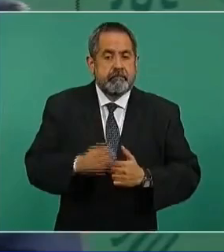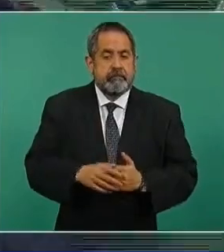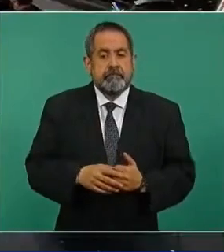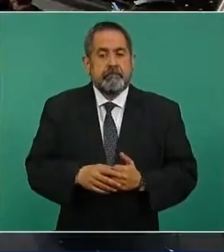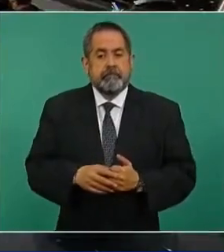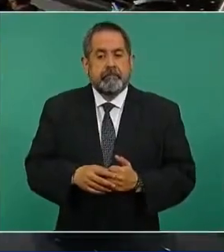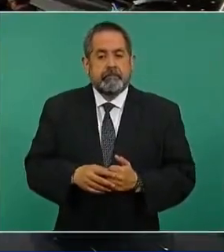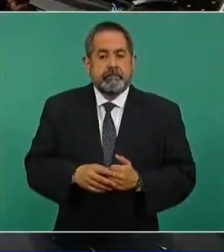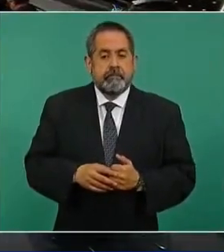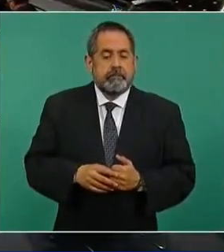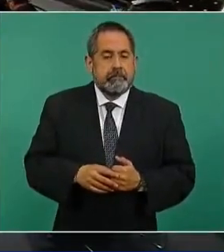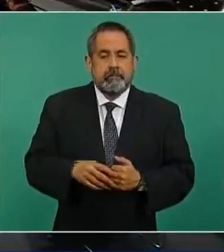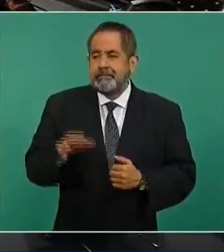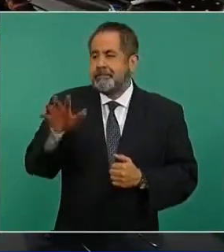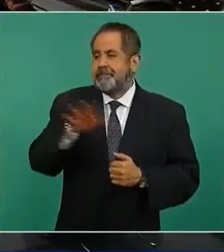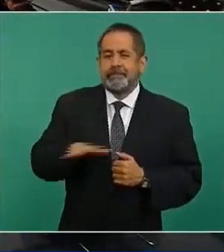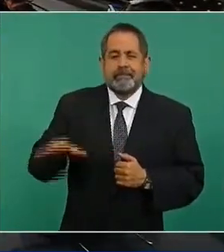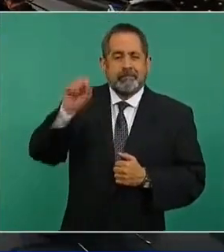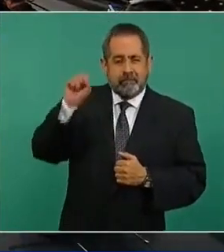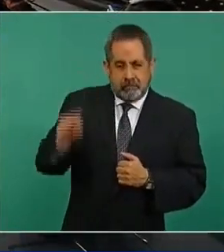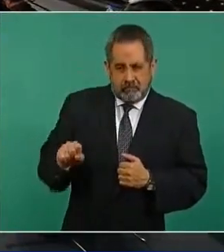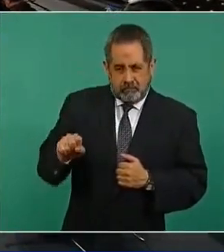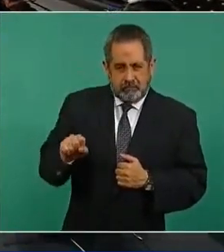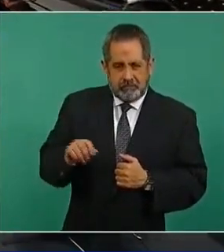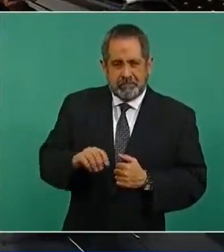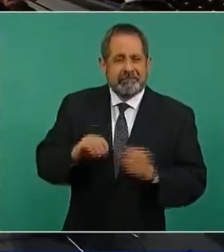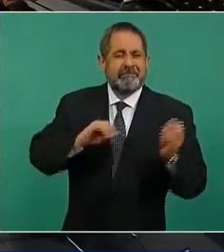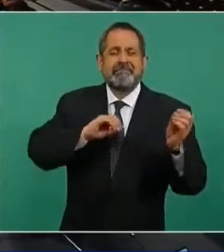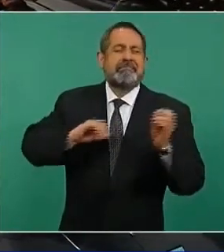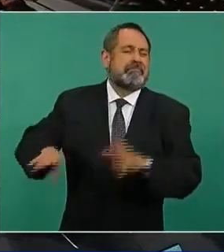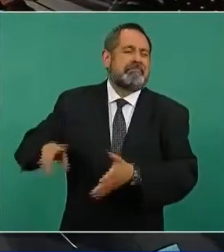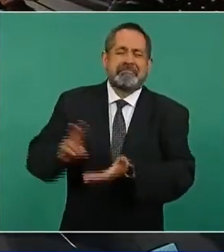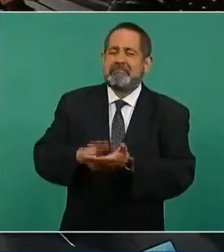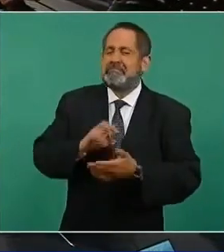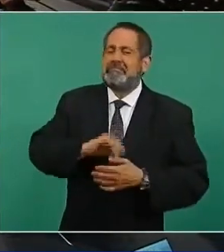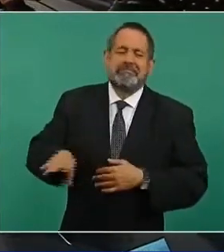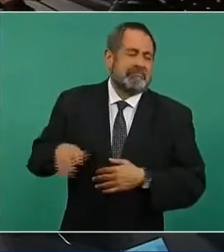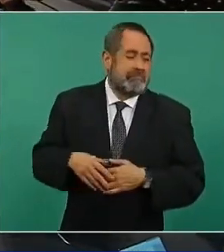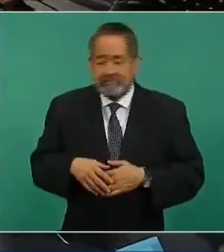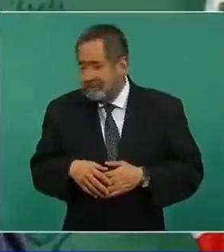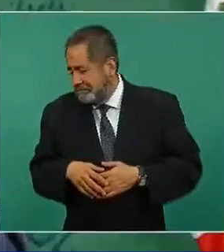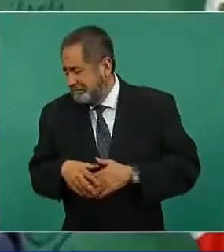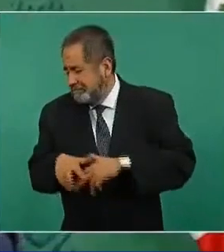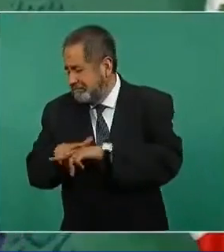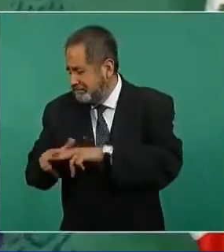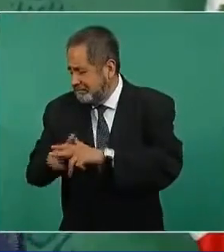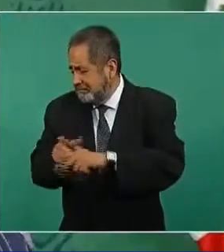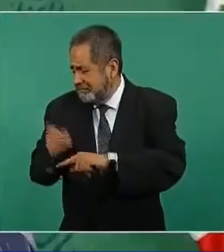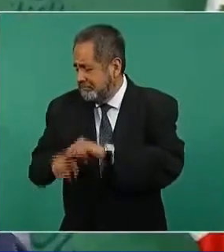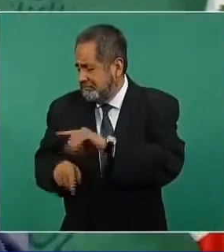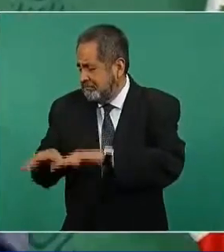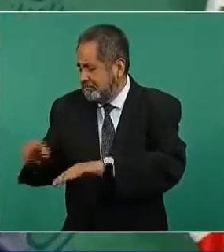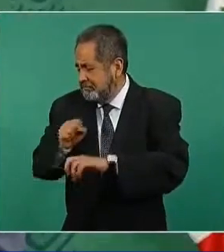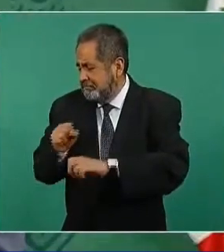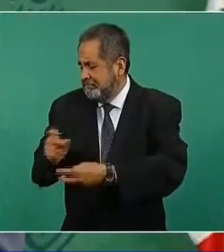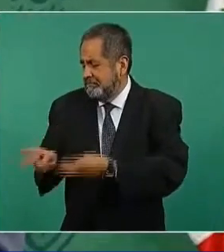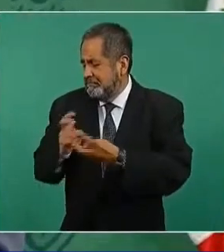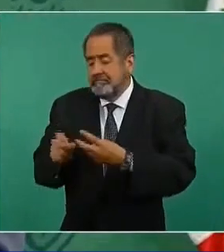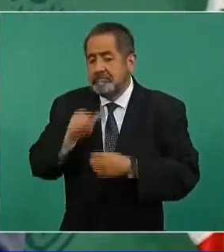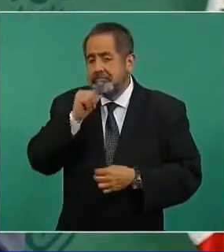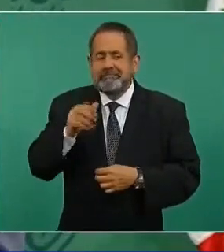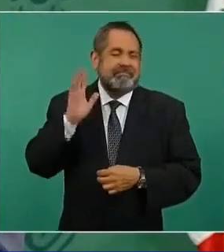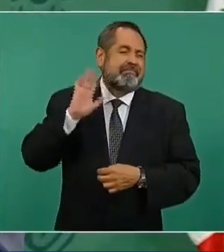que tenían tan abandonado al sureste que ni siquiera lo volteaban a ver para robar.